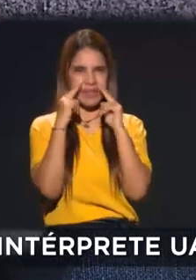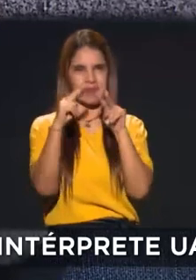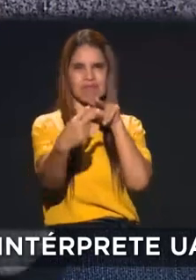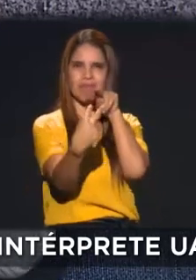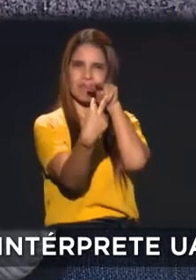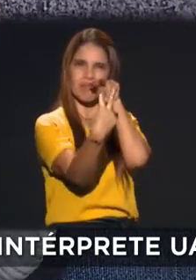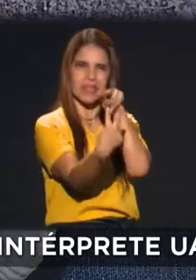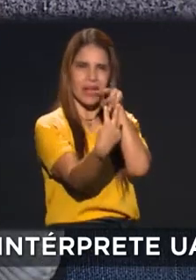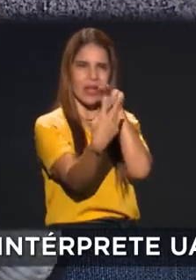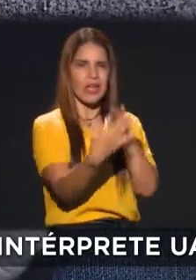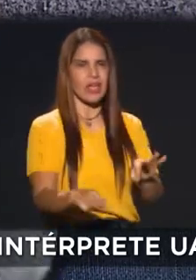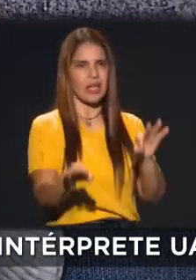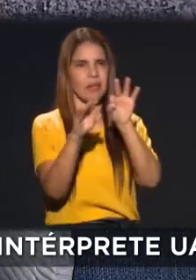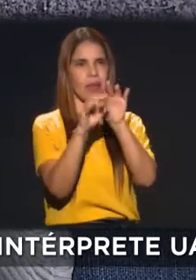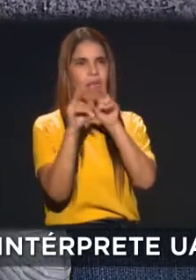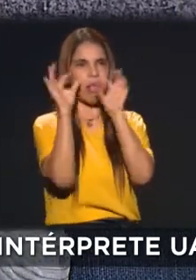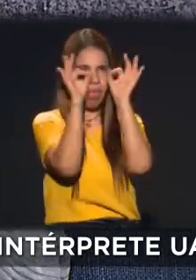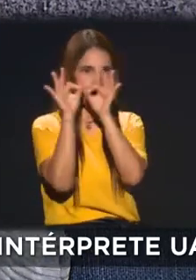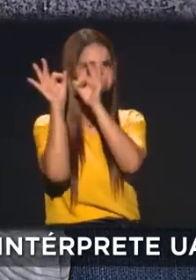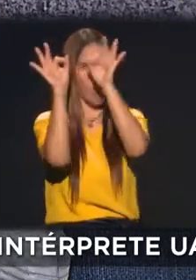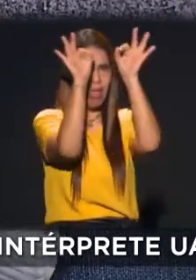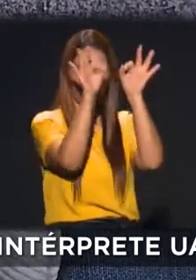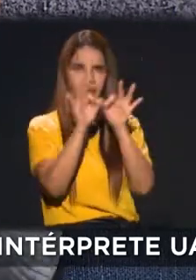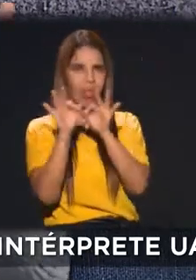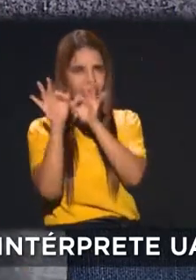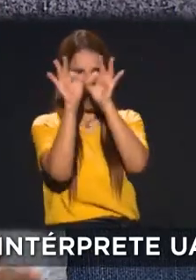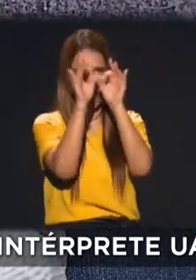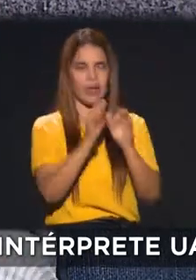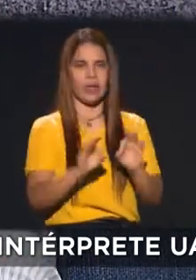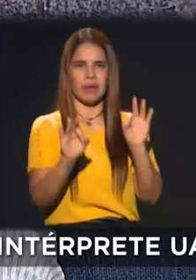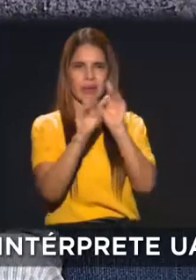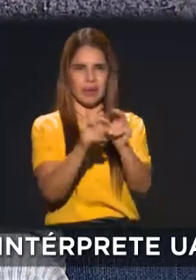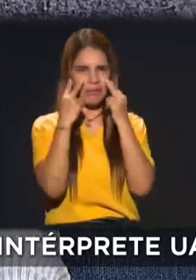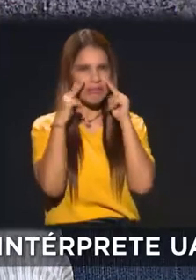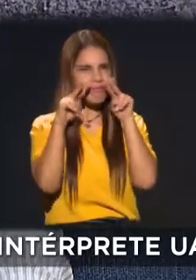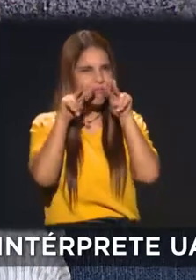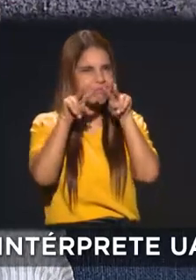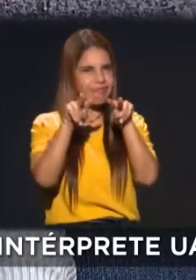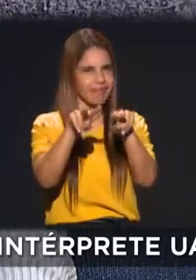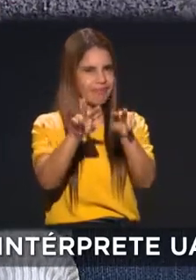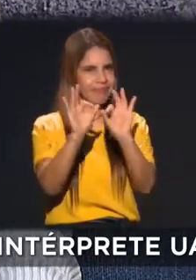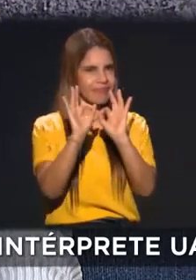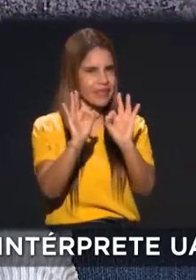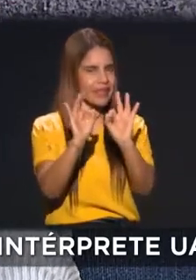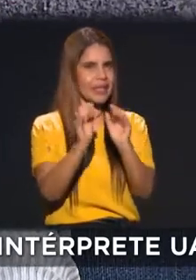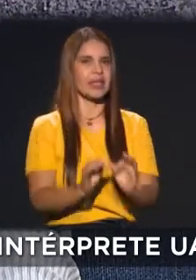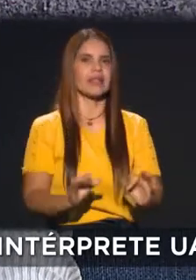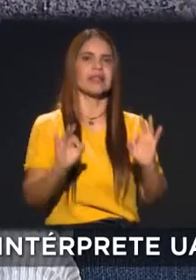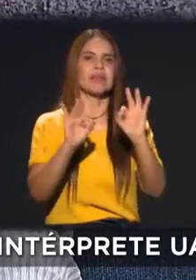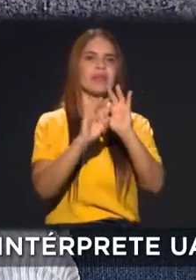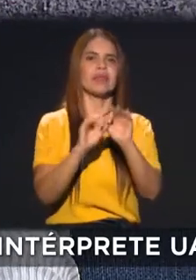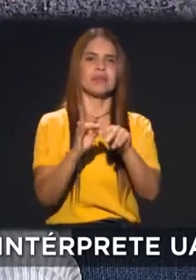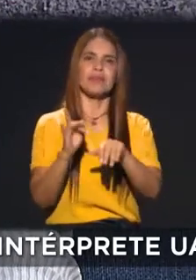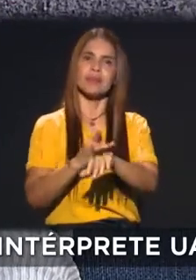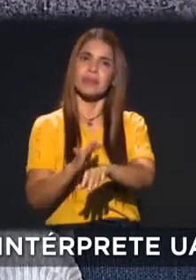persona. Si uno está conversando con alguien, porque si no, uno se puede perder por la expresividad que muchas personas manejan. Pero precisamente